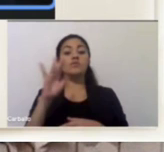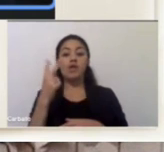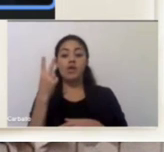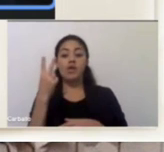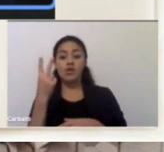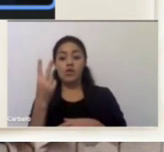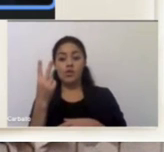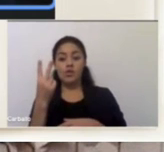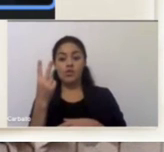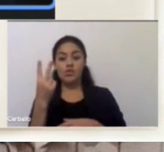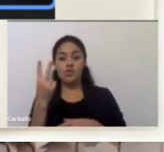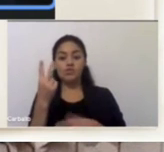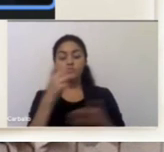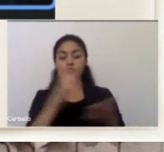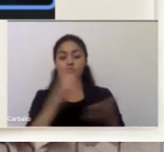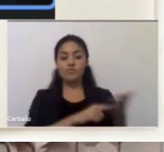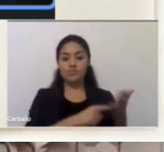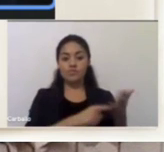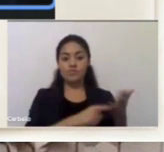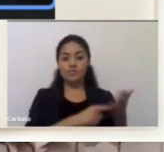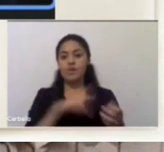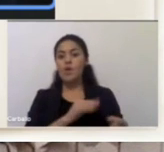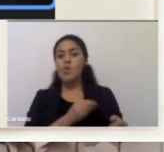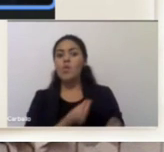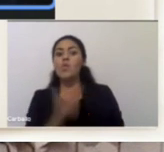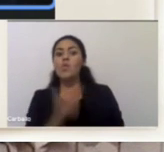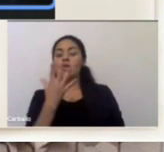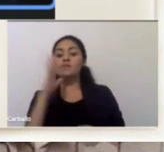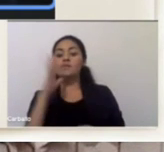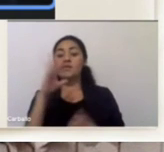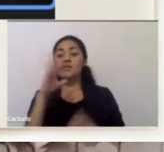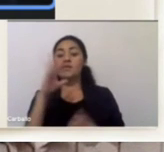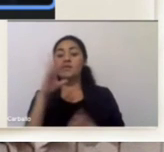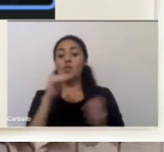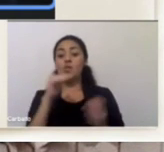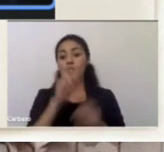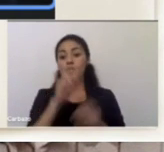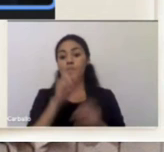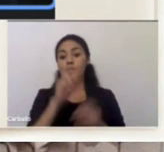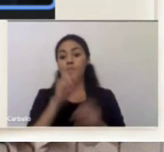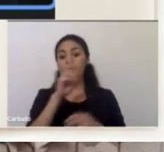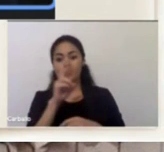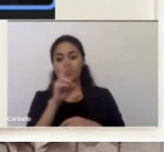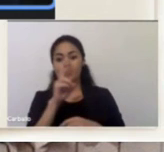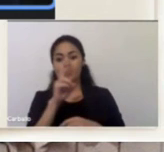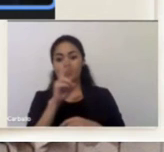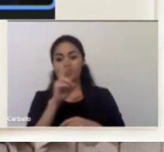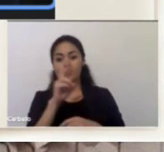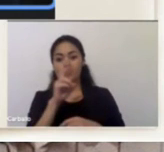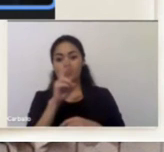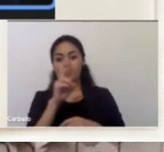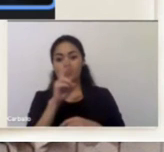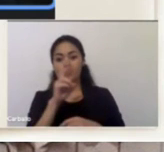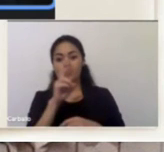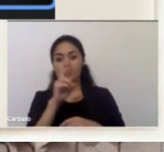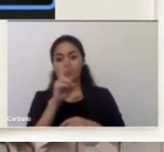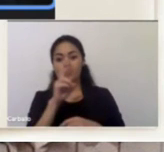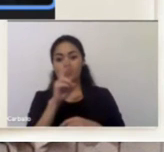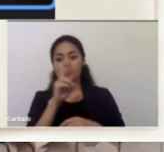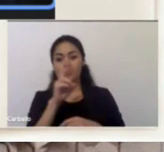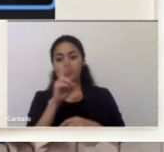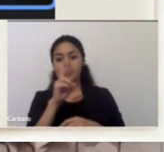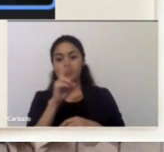poquitas más que se instalaron. Esto habla de la calidad de la ciudadanía